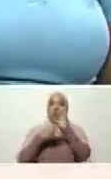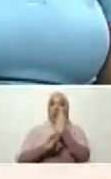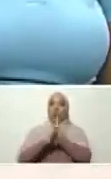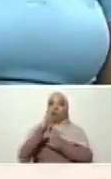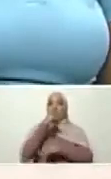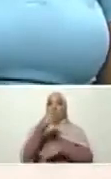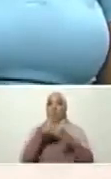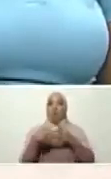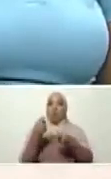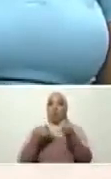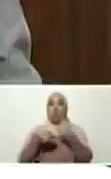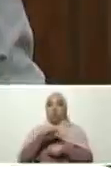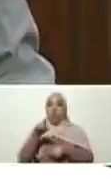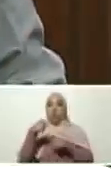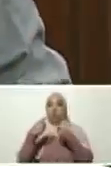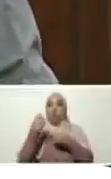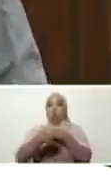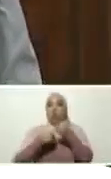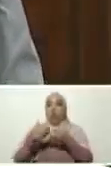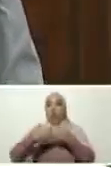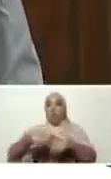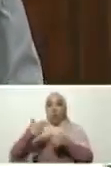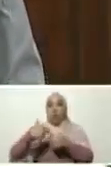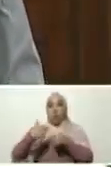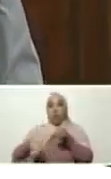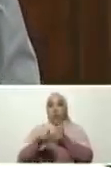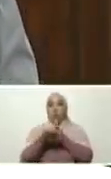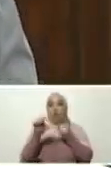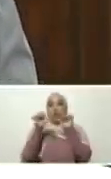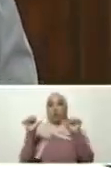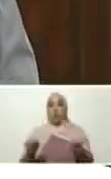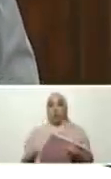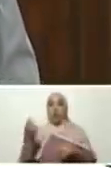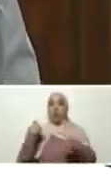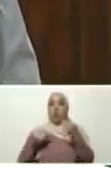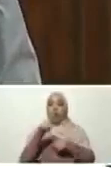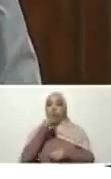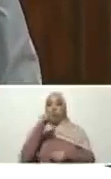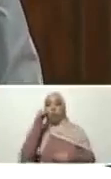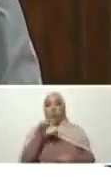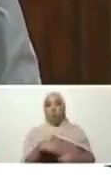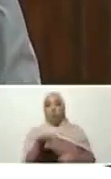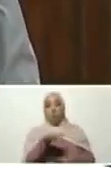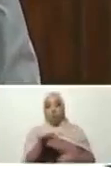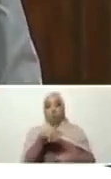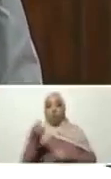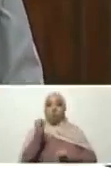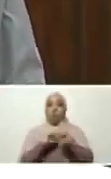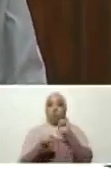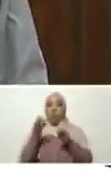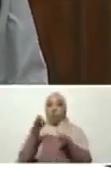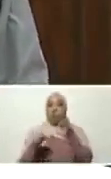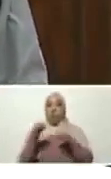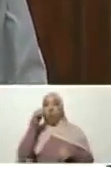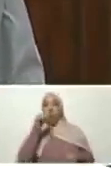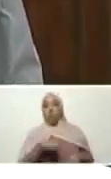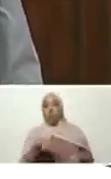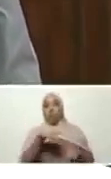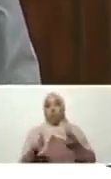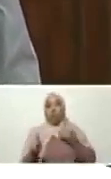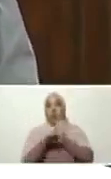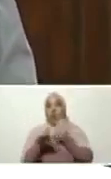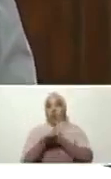crecimiento económico no dependiente de la renta. Esas son las leyes del sistema de economía popular, la Ley Orgánica de Planificación Pública y Popular, la Ley Orgánica